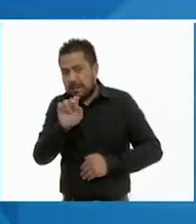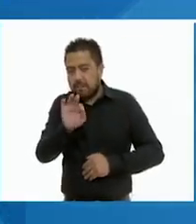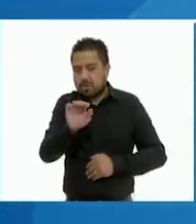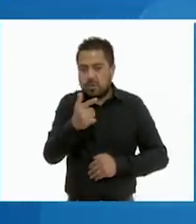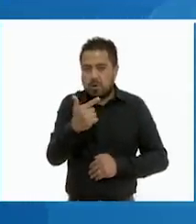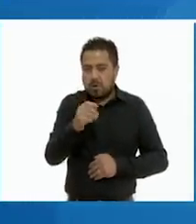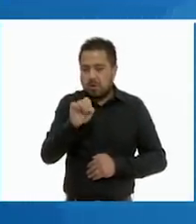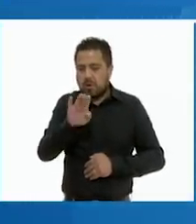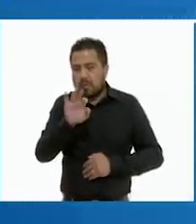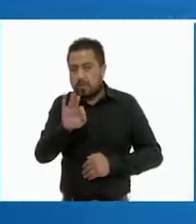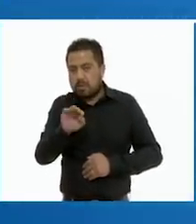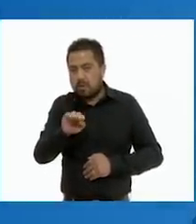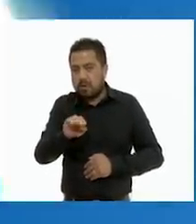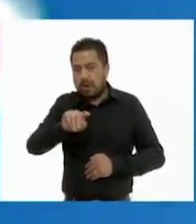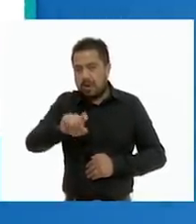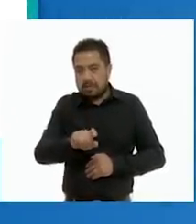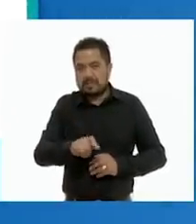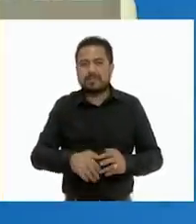.mx